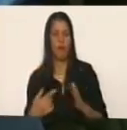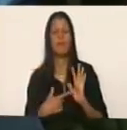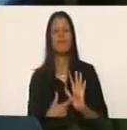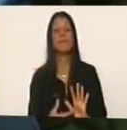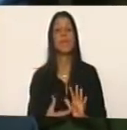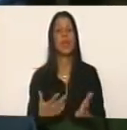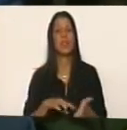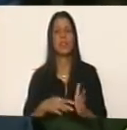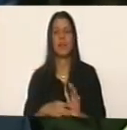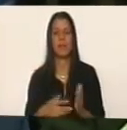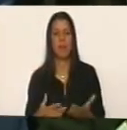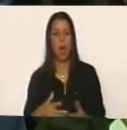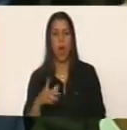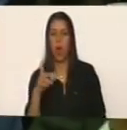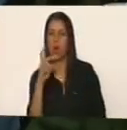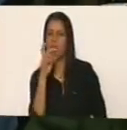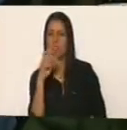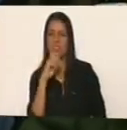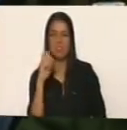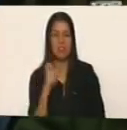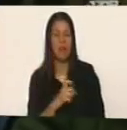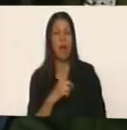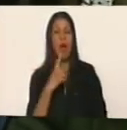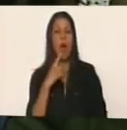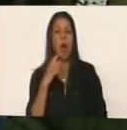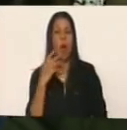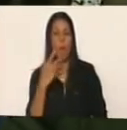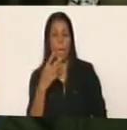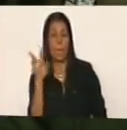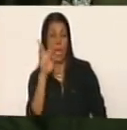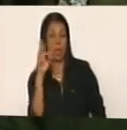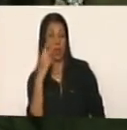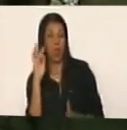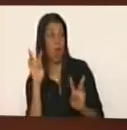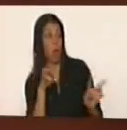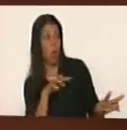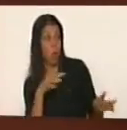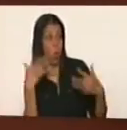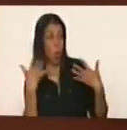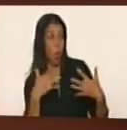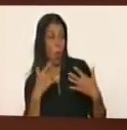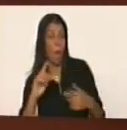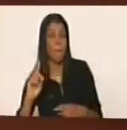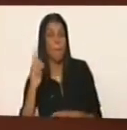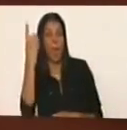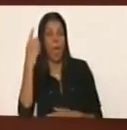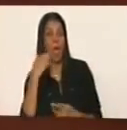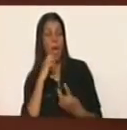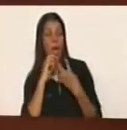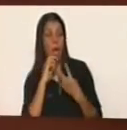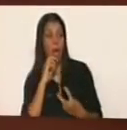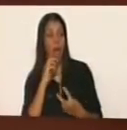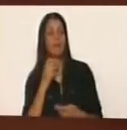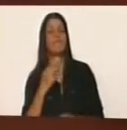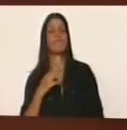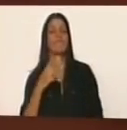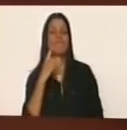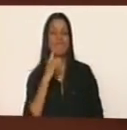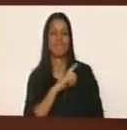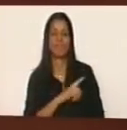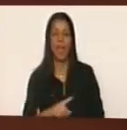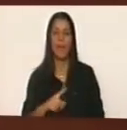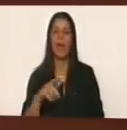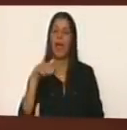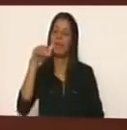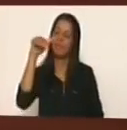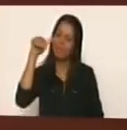que viésemos más cruel, que viésemos los venezolanos lo que no habíamos visto nunca antes. Por eso tenemos que ir a una nueva